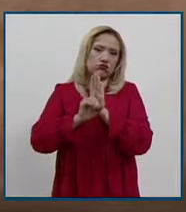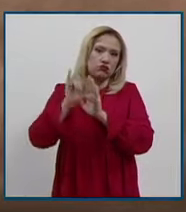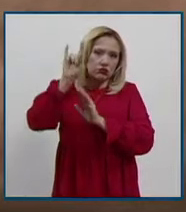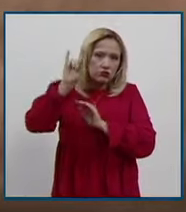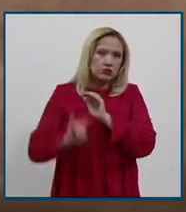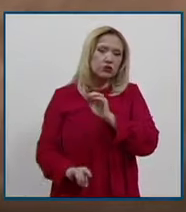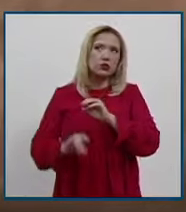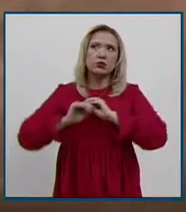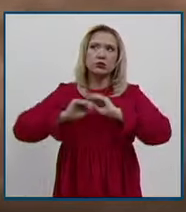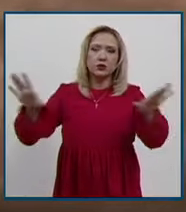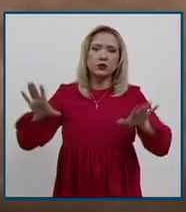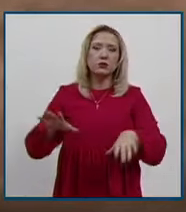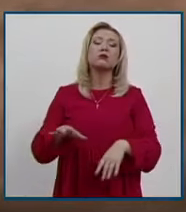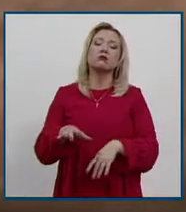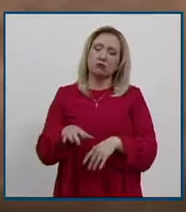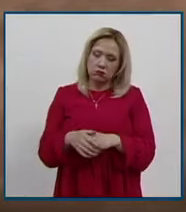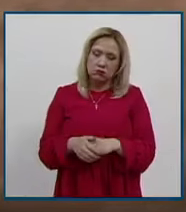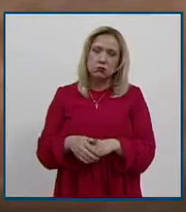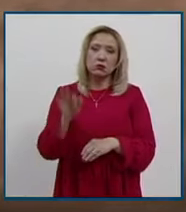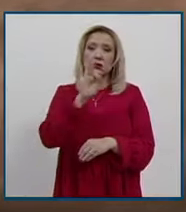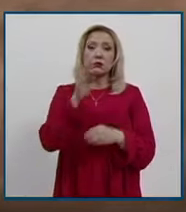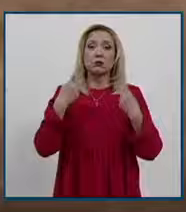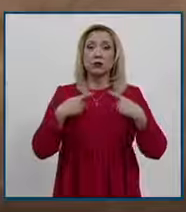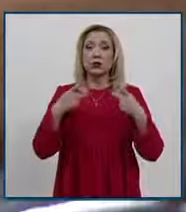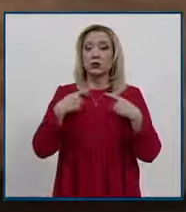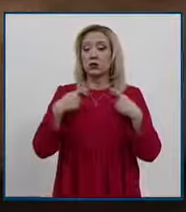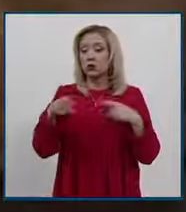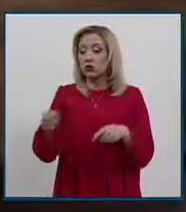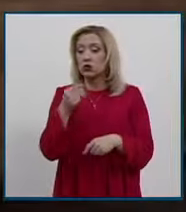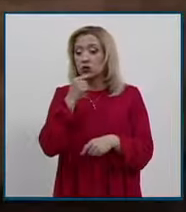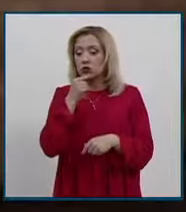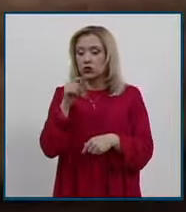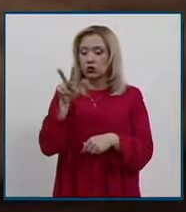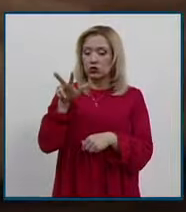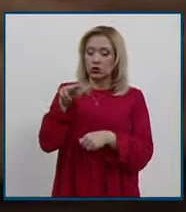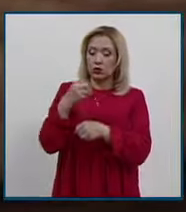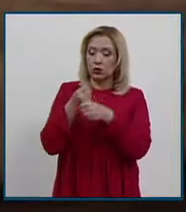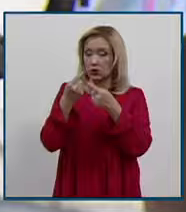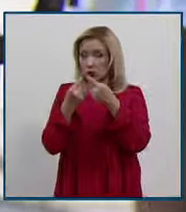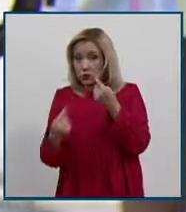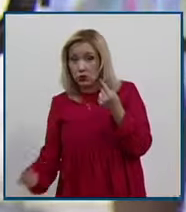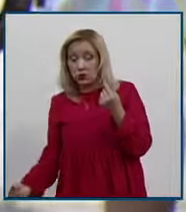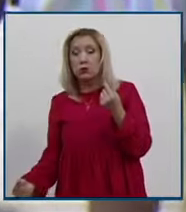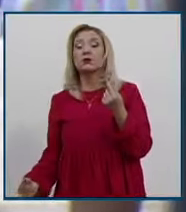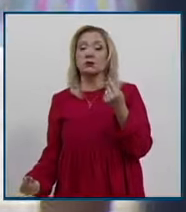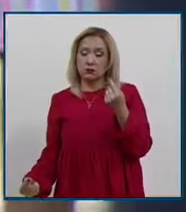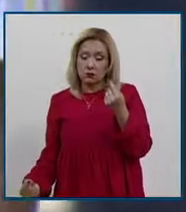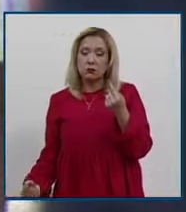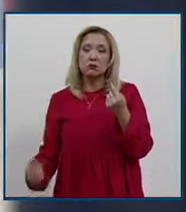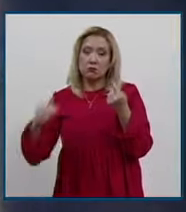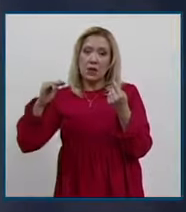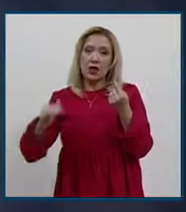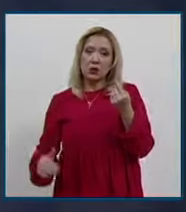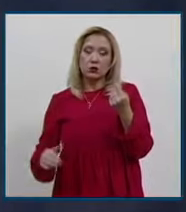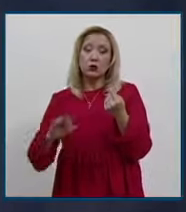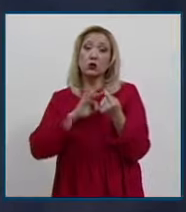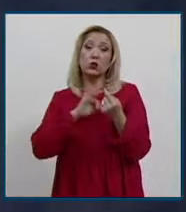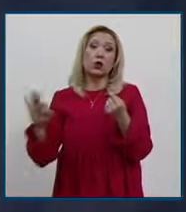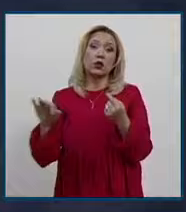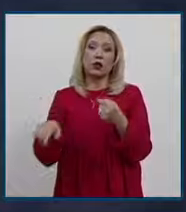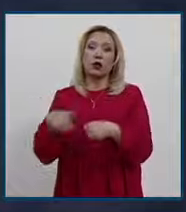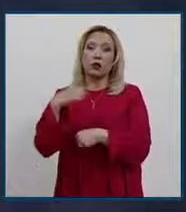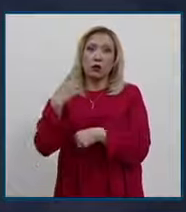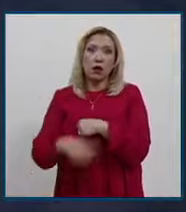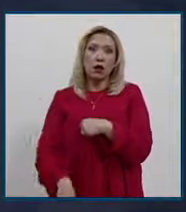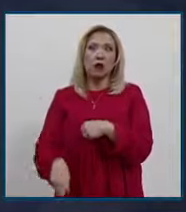actuación se cumple si la persona a buscar es menor de 18 años y se encuentra en riesgo inminente de sufrir daño